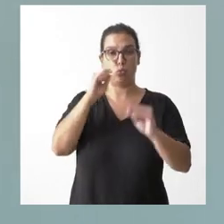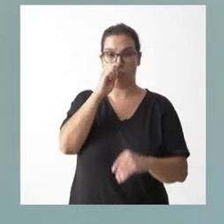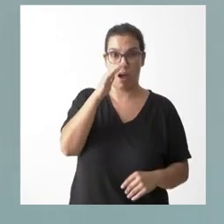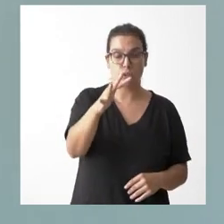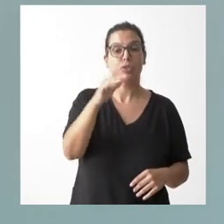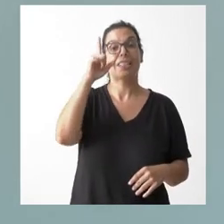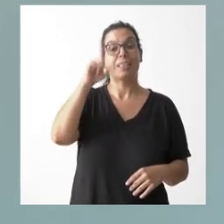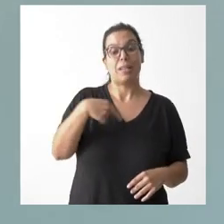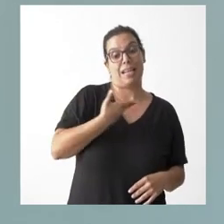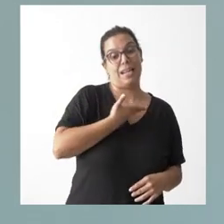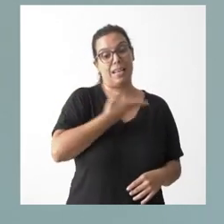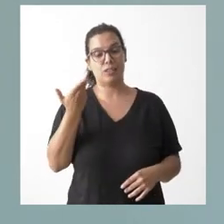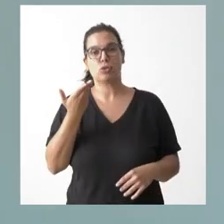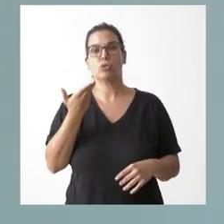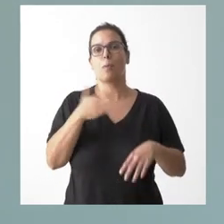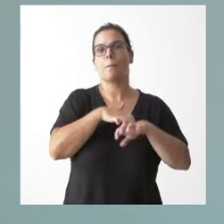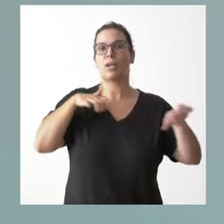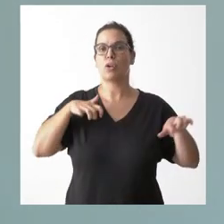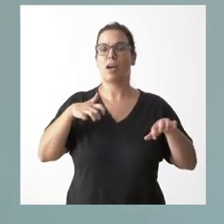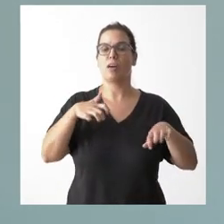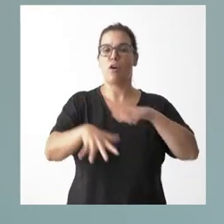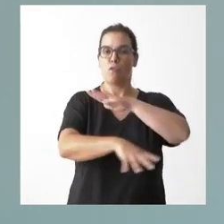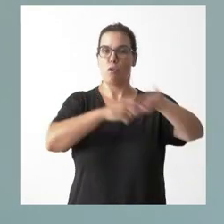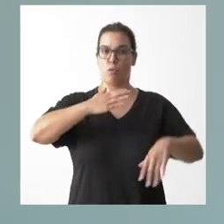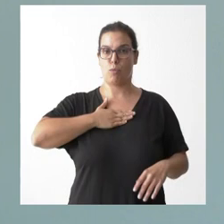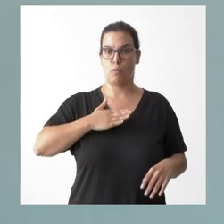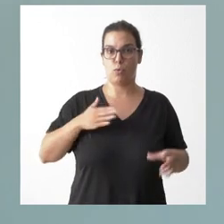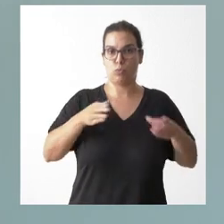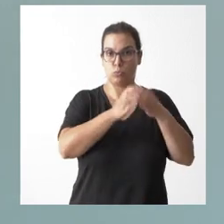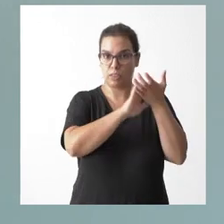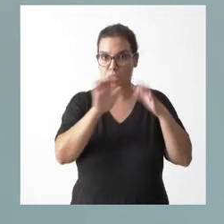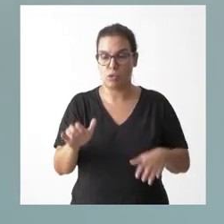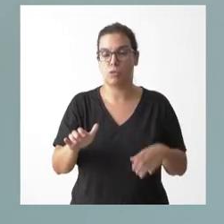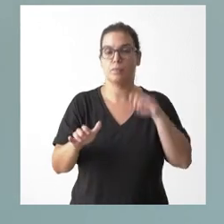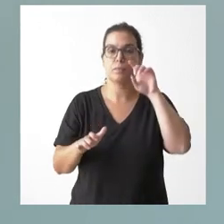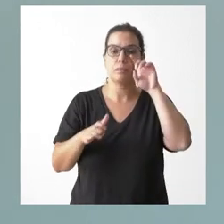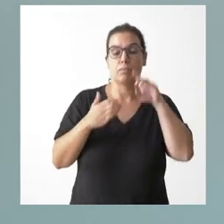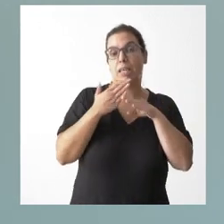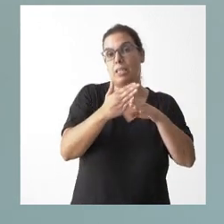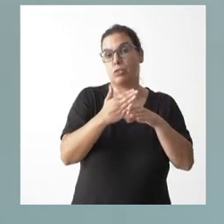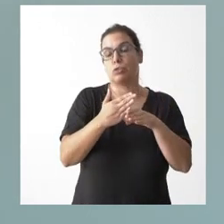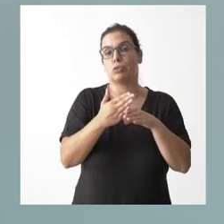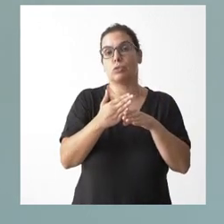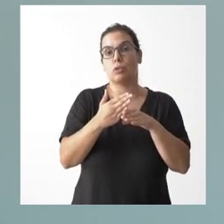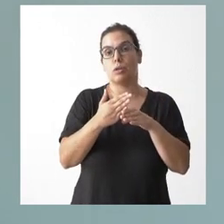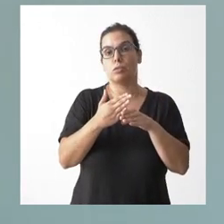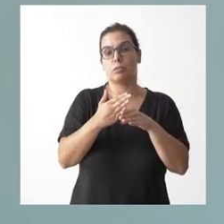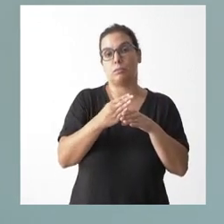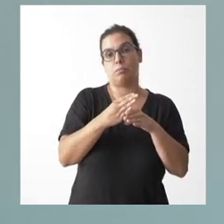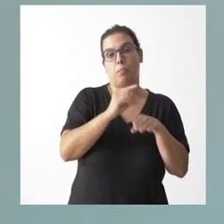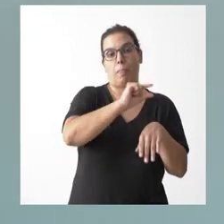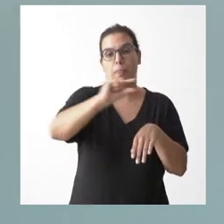en su mayoría, fondos procedentes de la Junta de Castilla y León con carácter autónomo, y el resto, las cantidades más